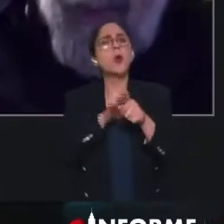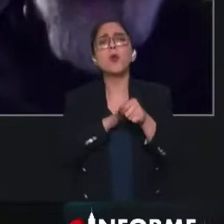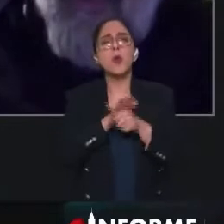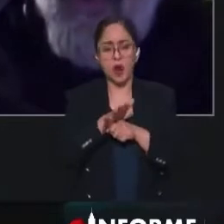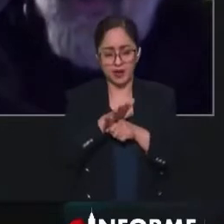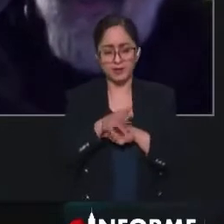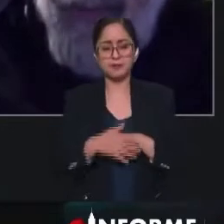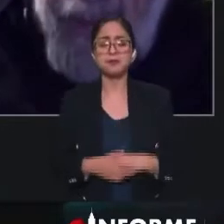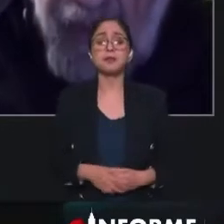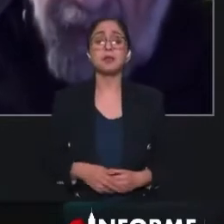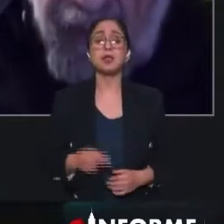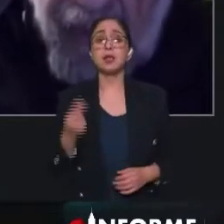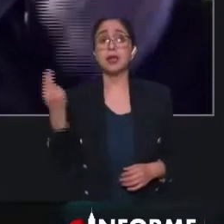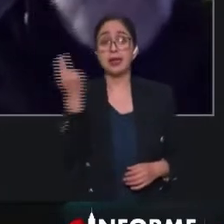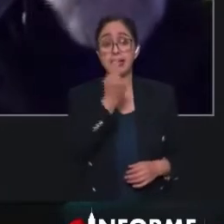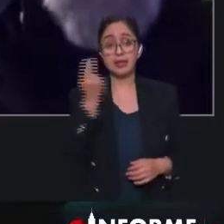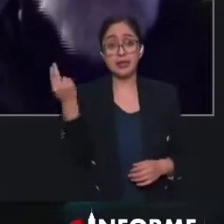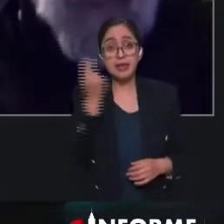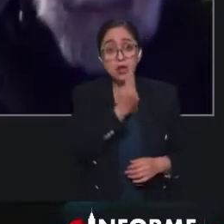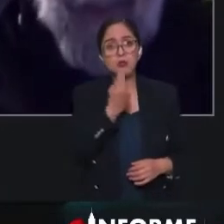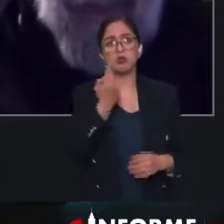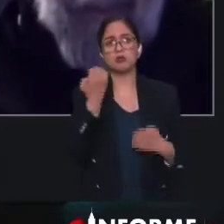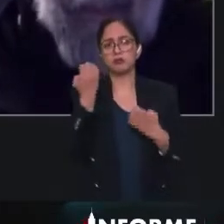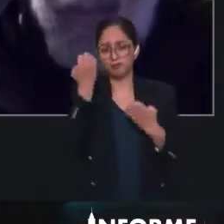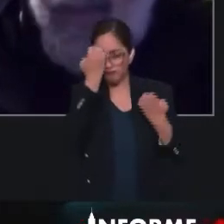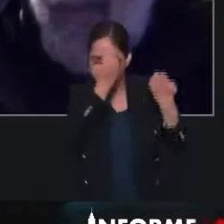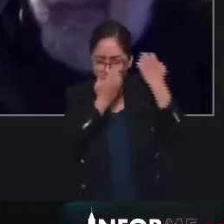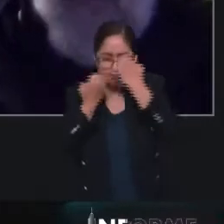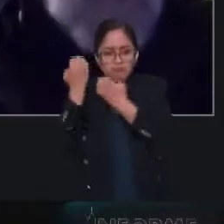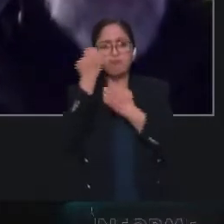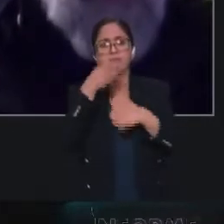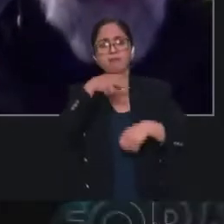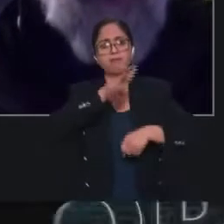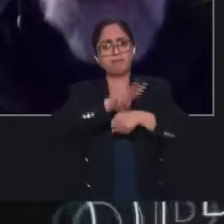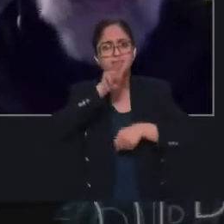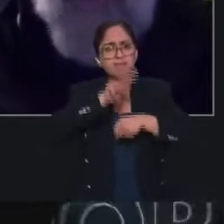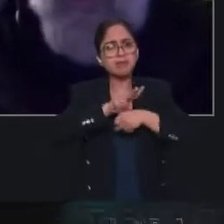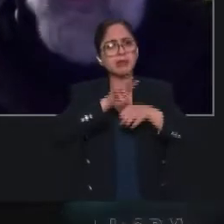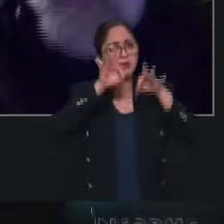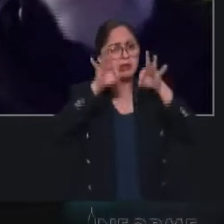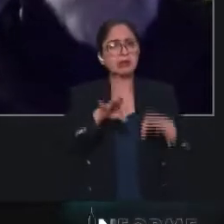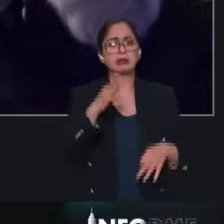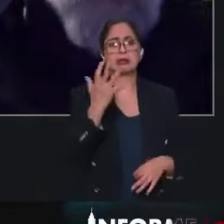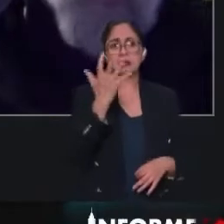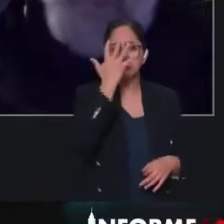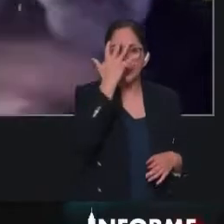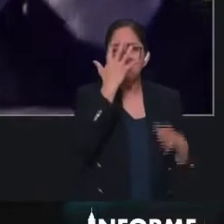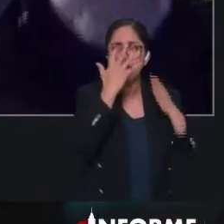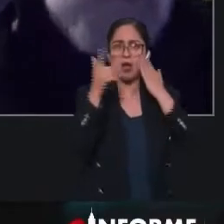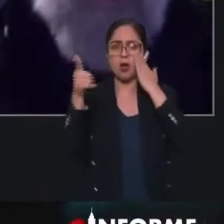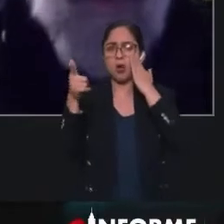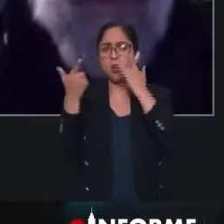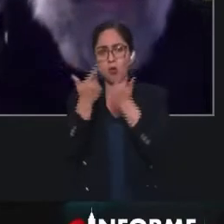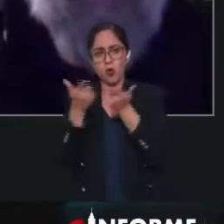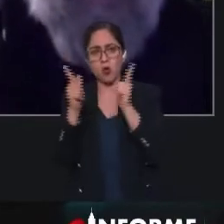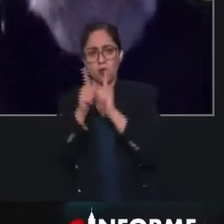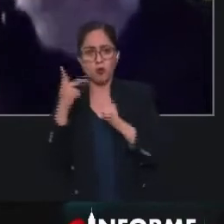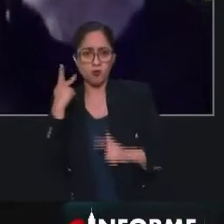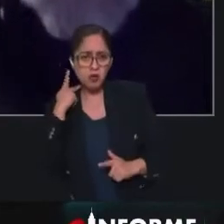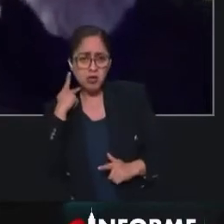establecer un mecanismo de vigilancia seria financiera para los partidos, y 2, quitarles el